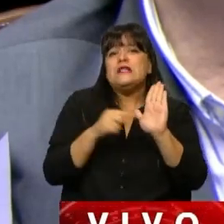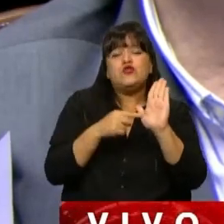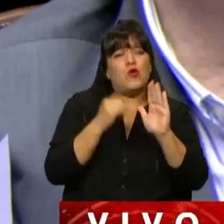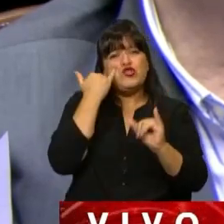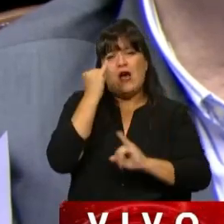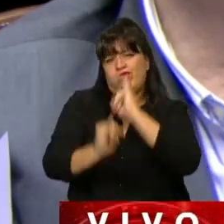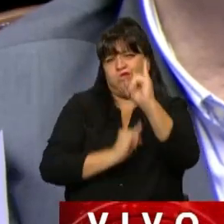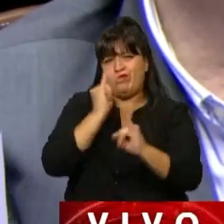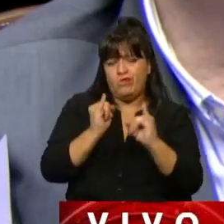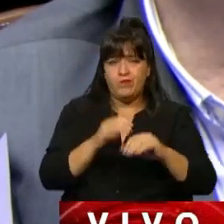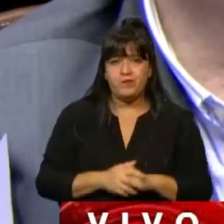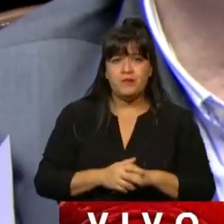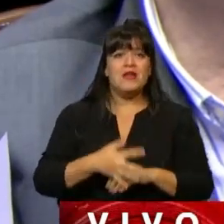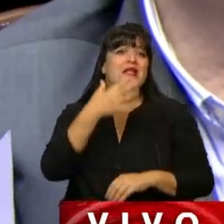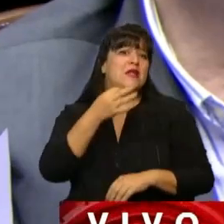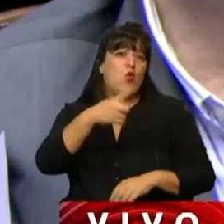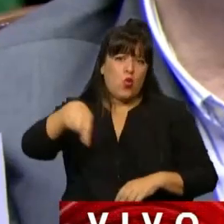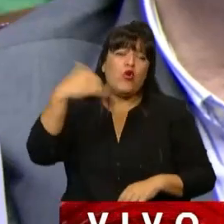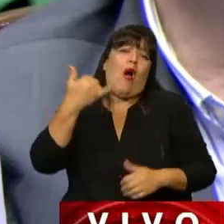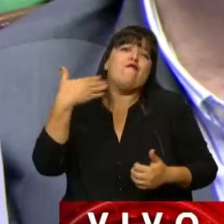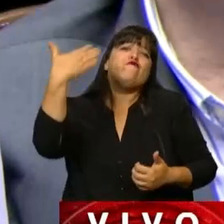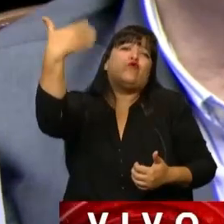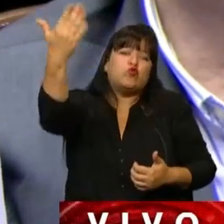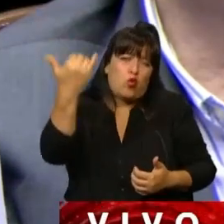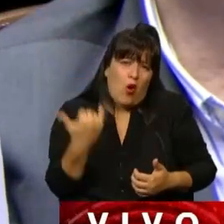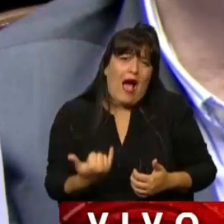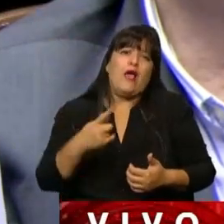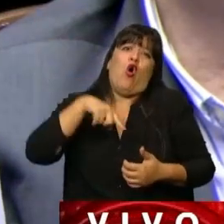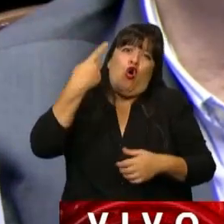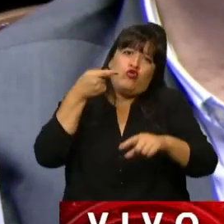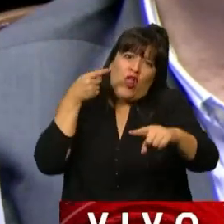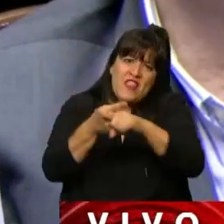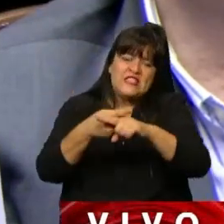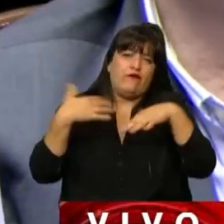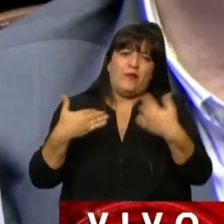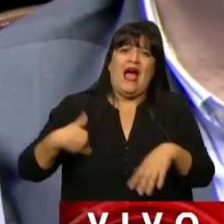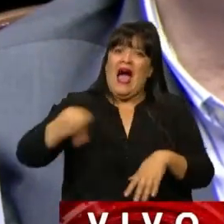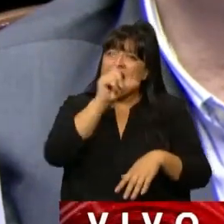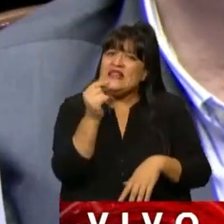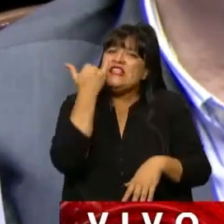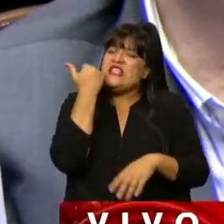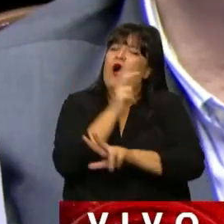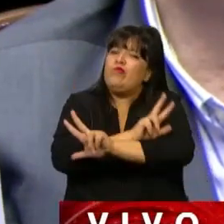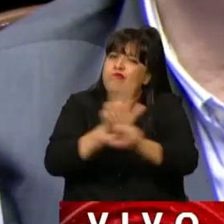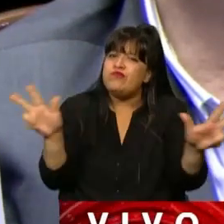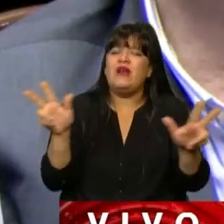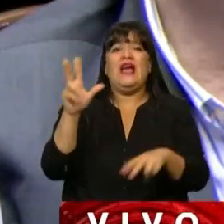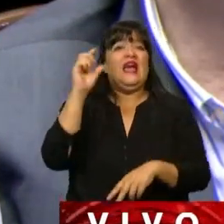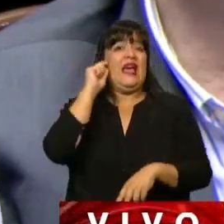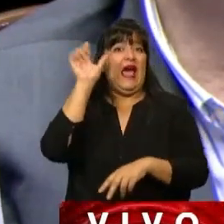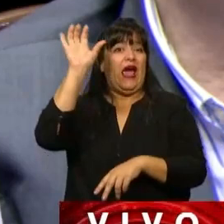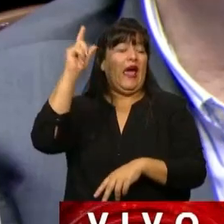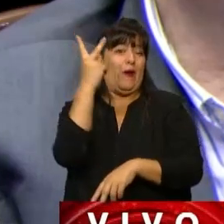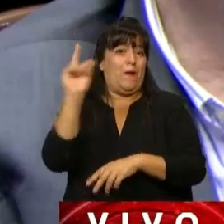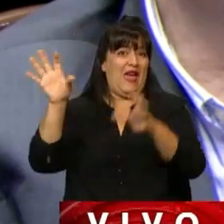fueron descritas. Seguramente quedan por delante otros desafíos que la Argentina ya planteó ante el G20.